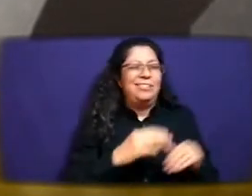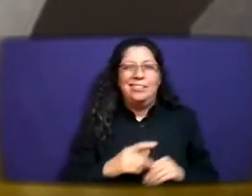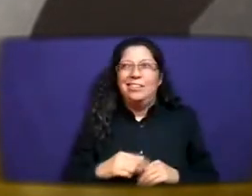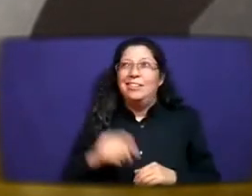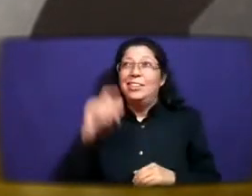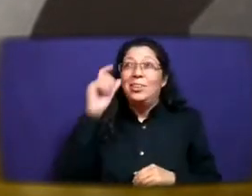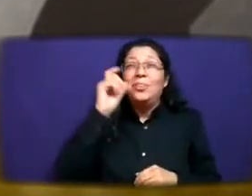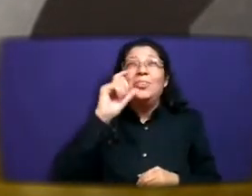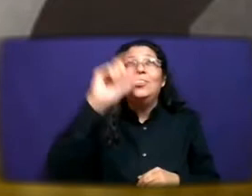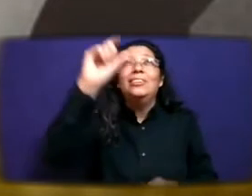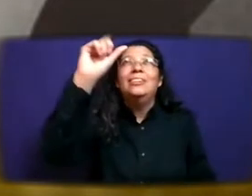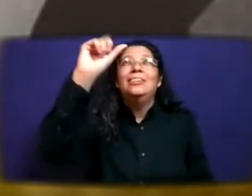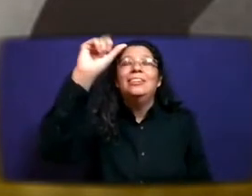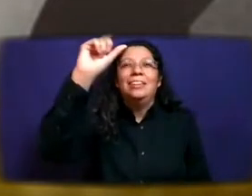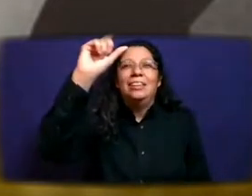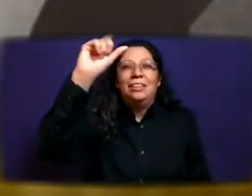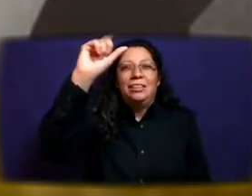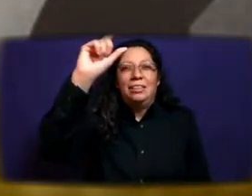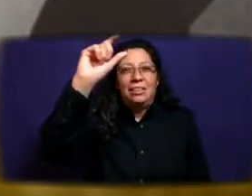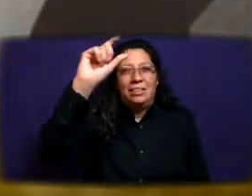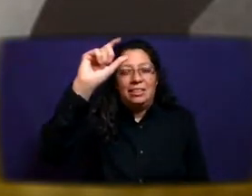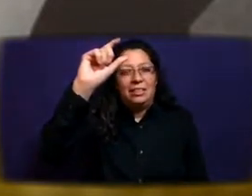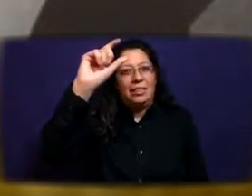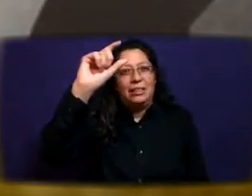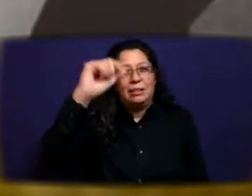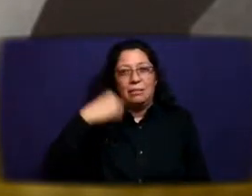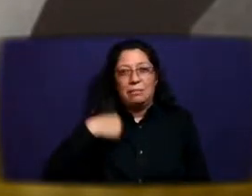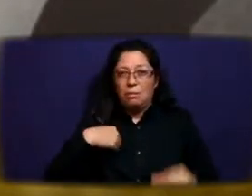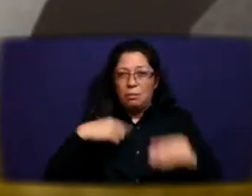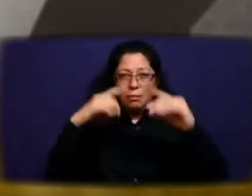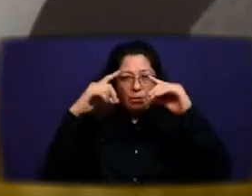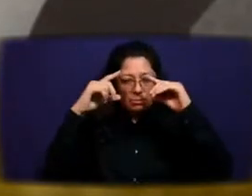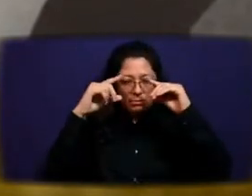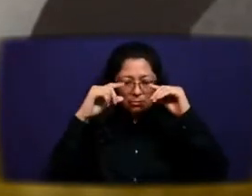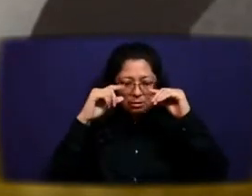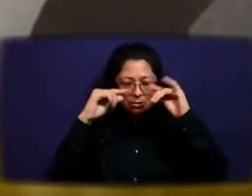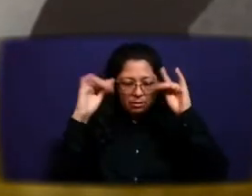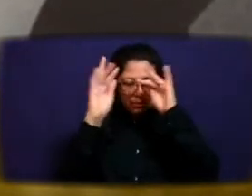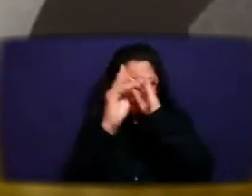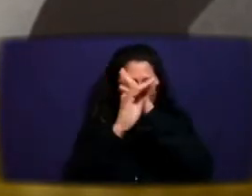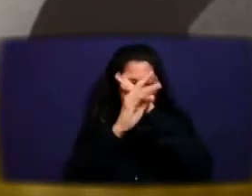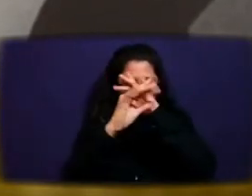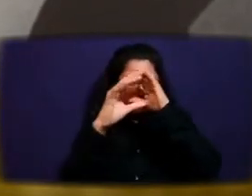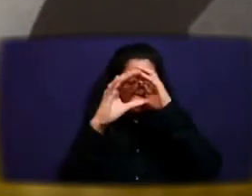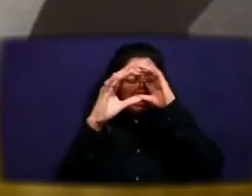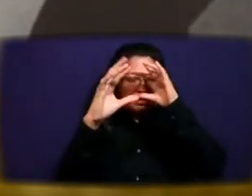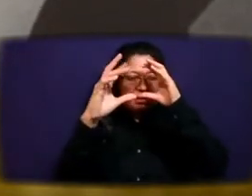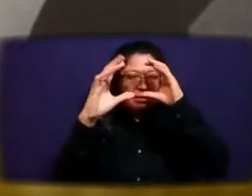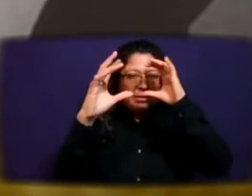luna. Cierro mis ojos y sueño.